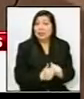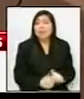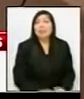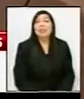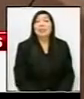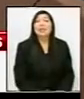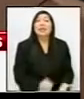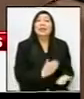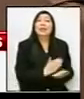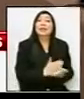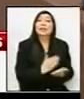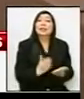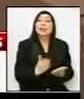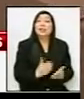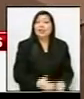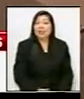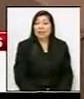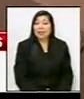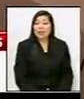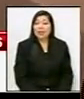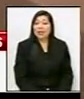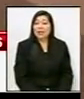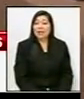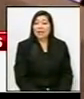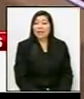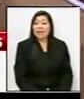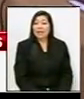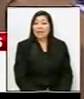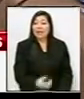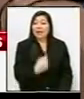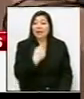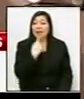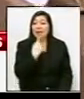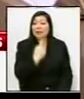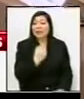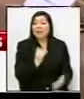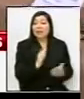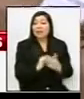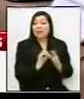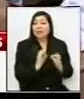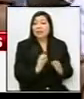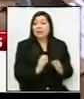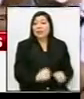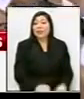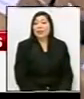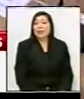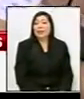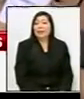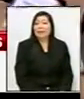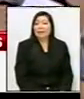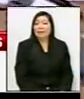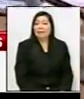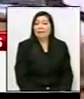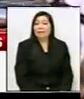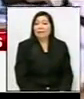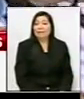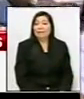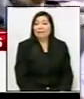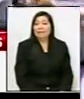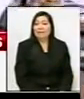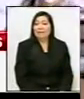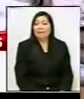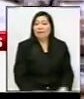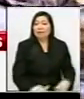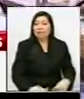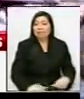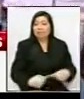la destitución, nosotros queremos manifestar, señor presidente, de que si bien es cierto, hay un